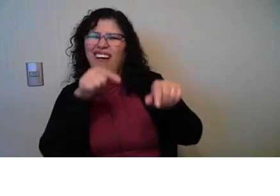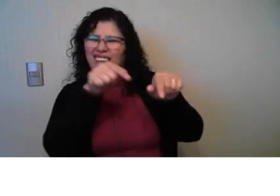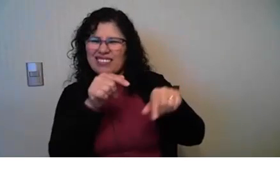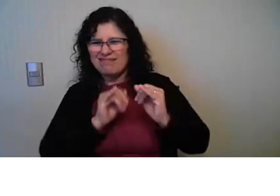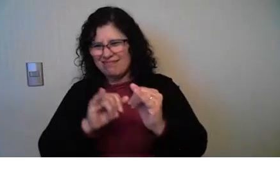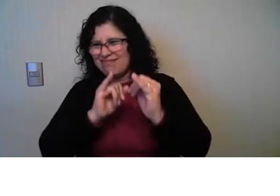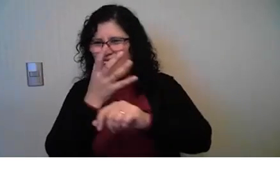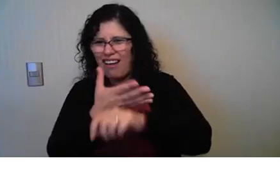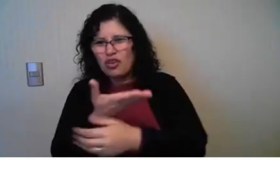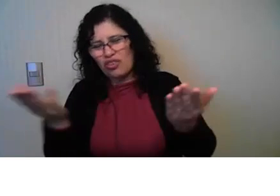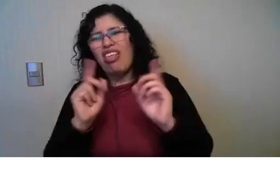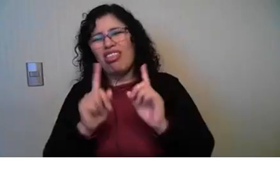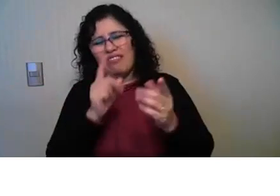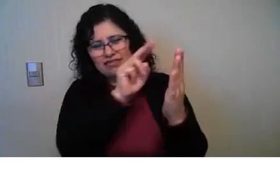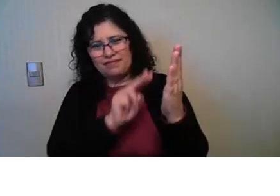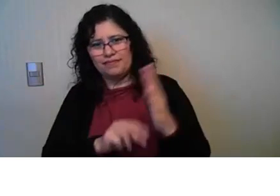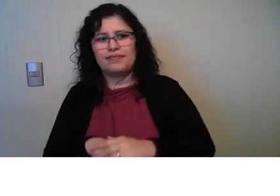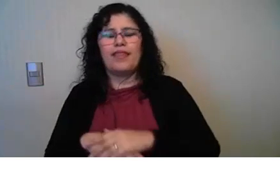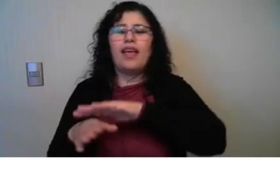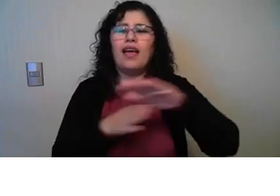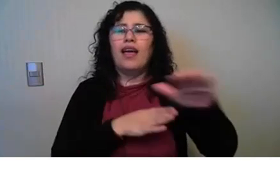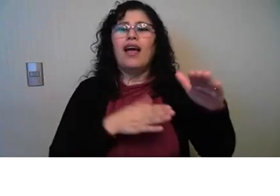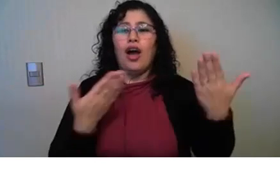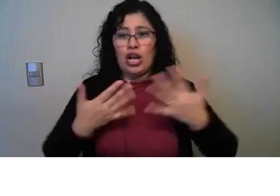En cuanto a la anatomía descriptiva del cerebelo,